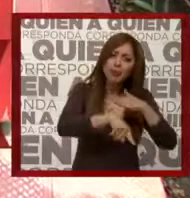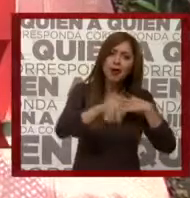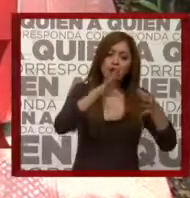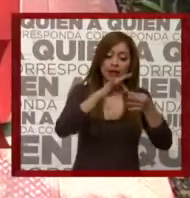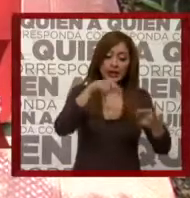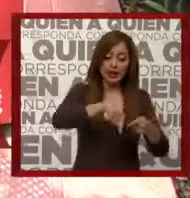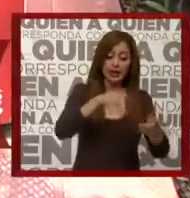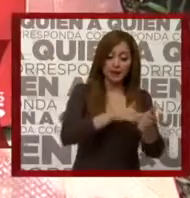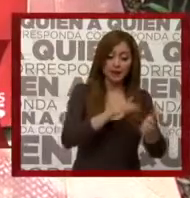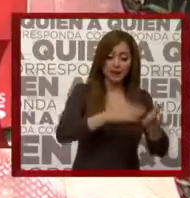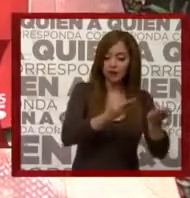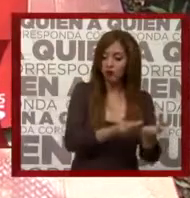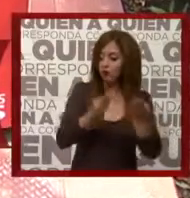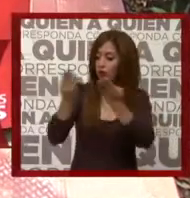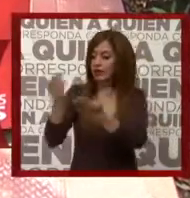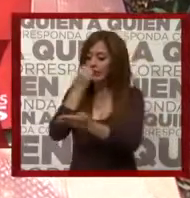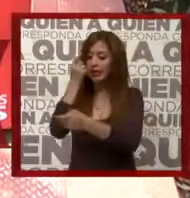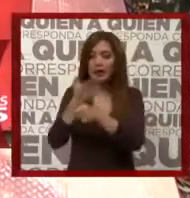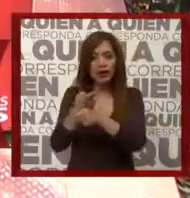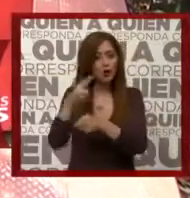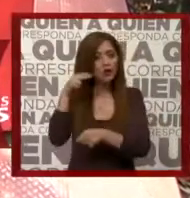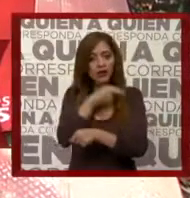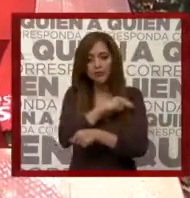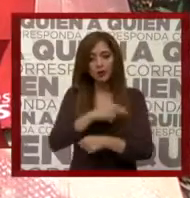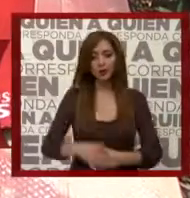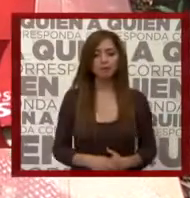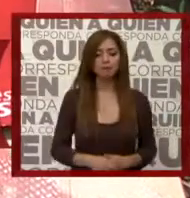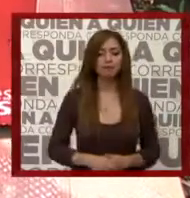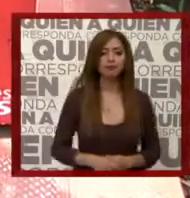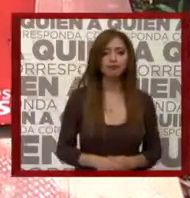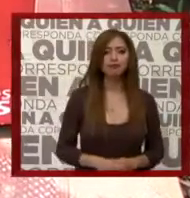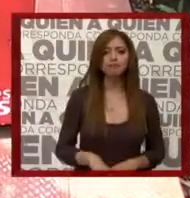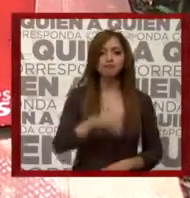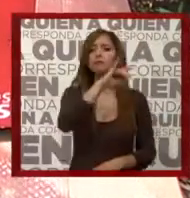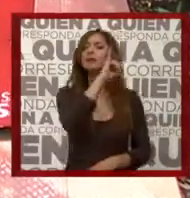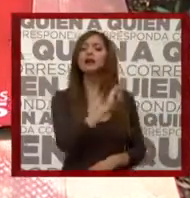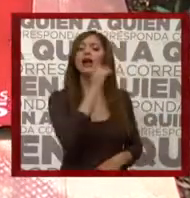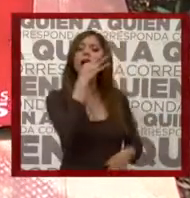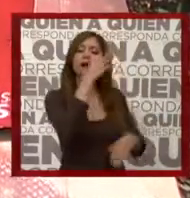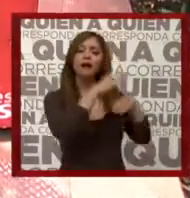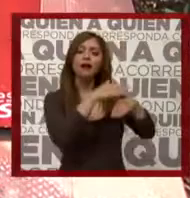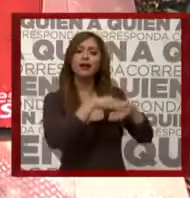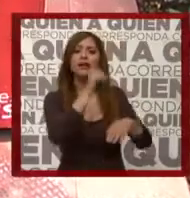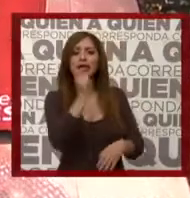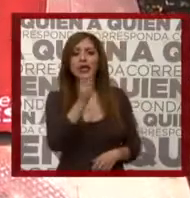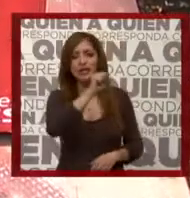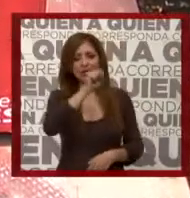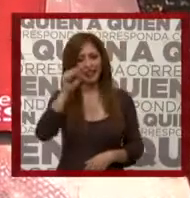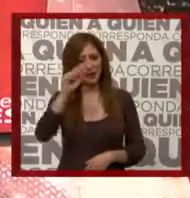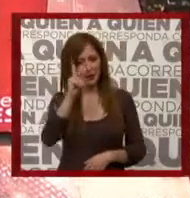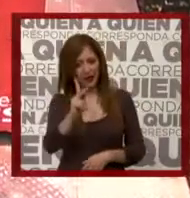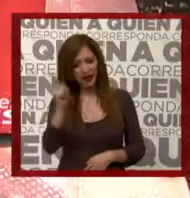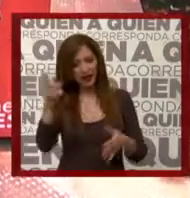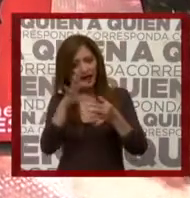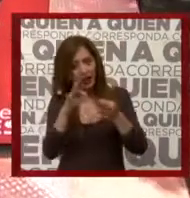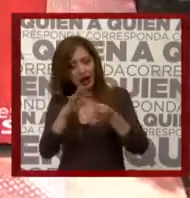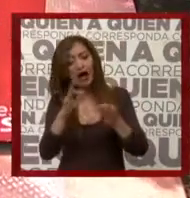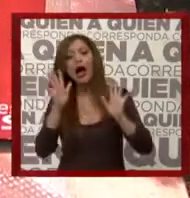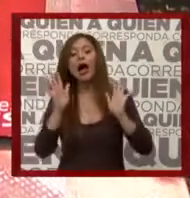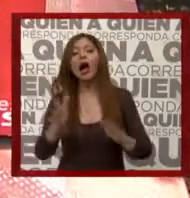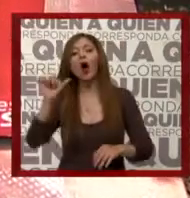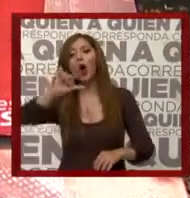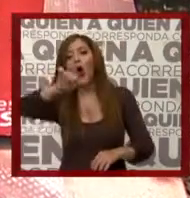pasan directamente al secretario de la dependencia. Así, avisar a la gente que todo lo que tenga que ver con la Secretaría de Seguridad Pública, en los lunes hay otros